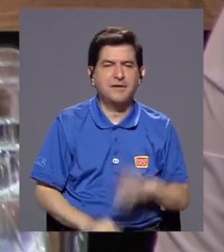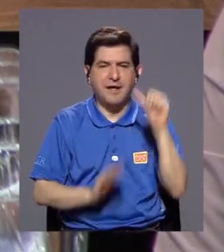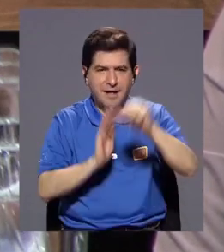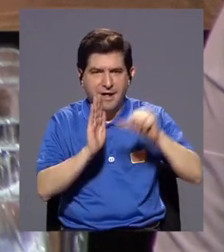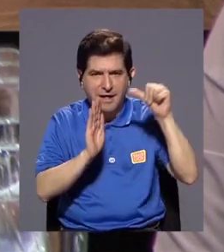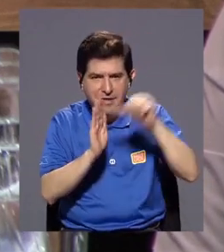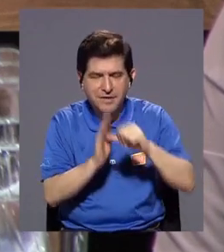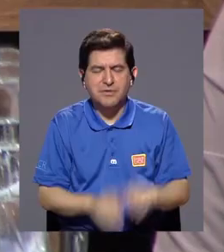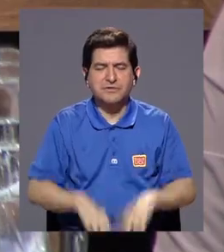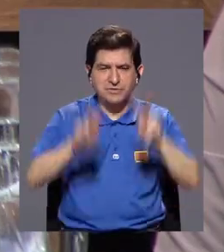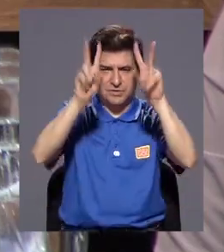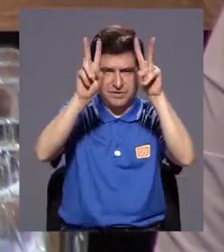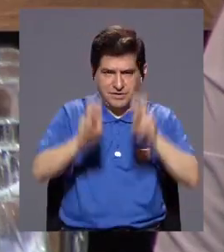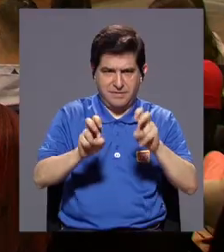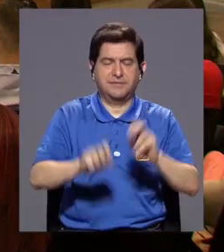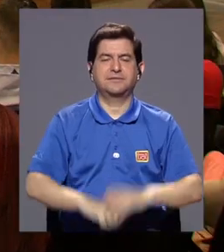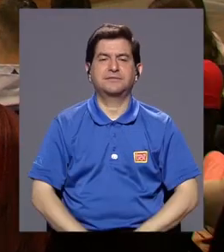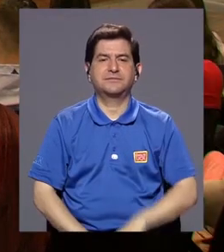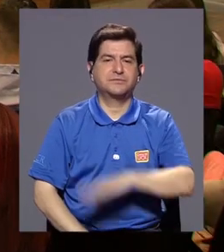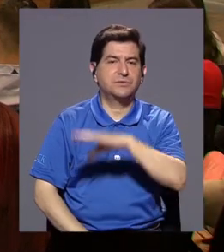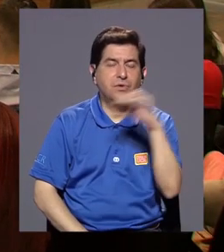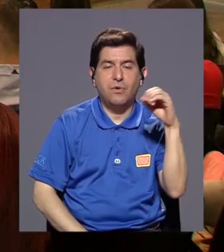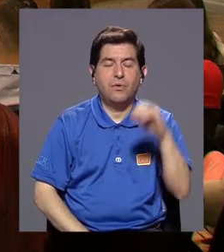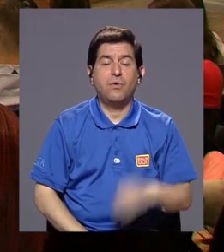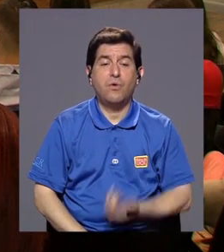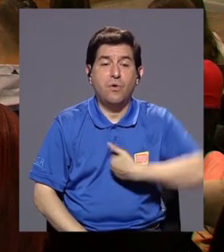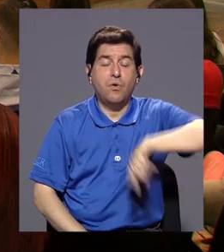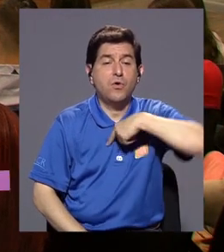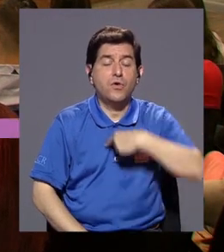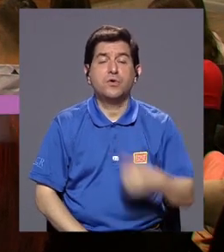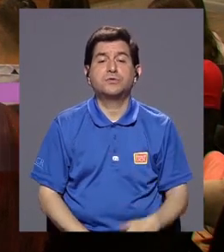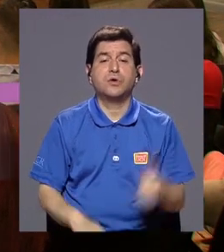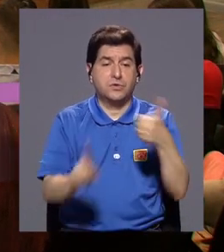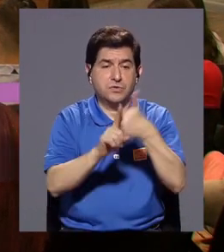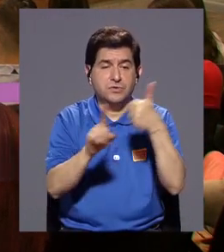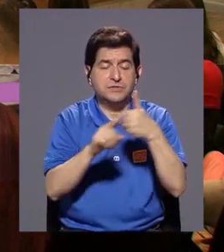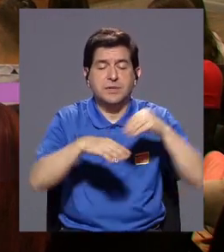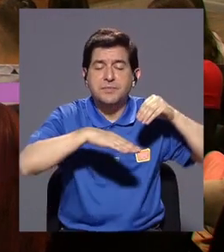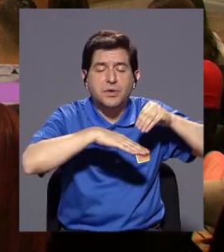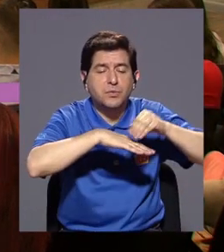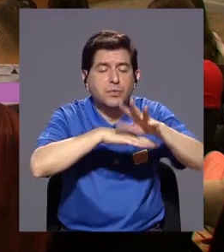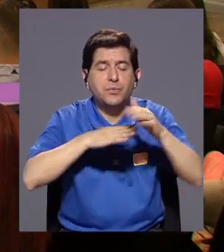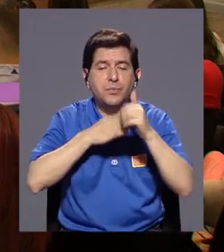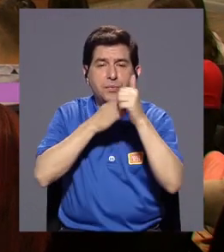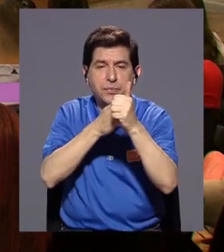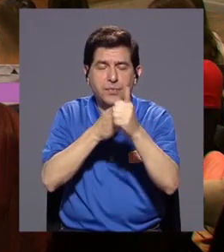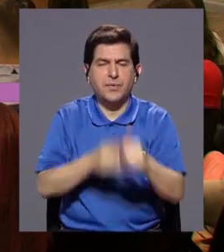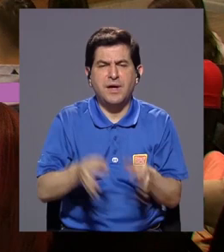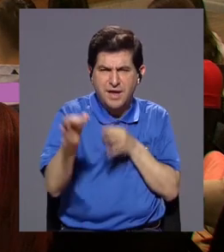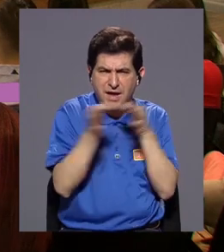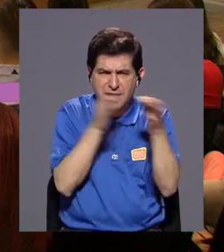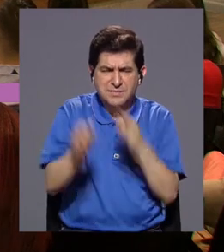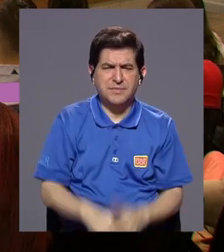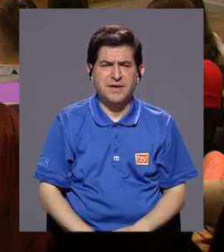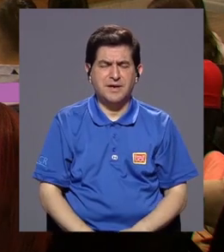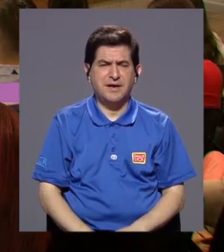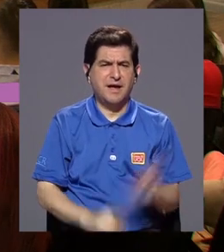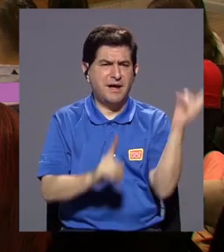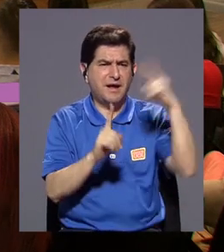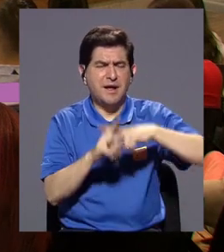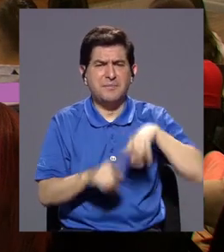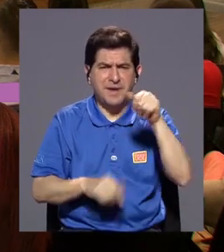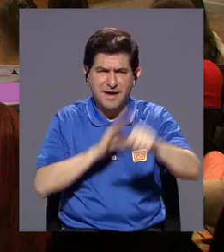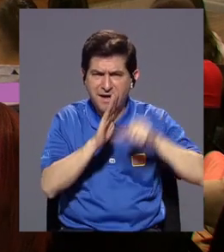admisión, y nosotros damos una inducción, les explicamos cómo aplicamos las adecuaciones ya en